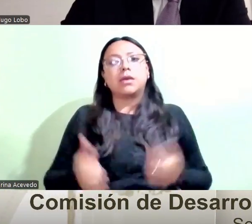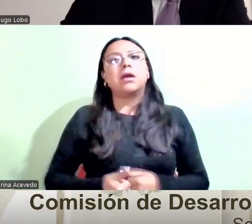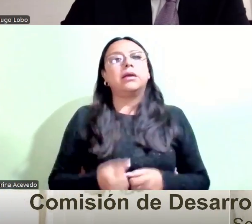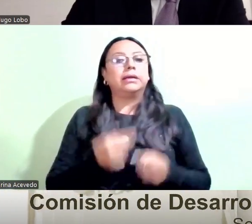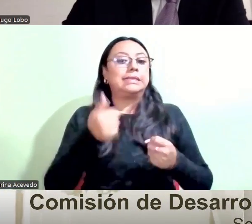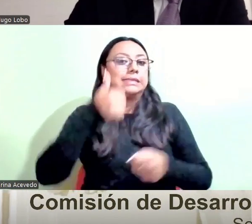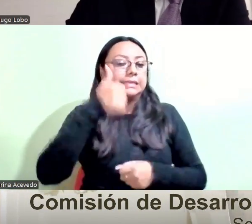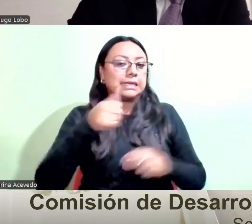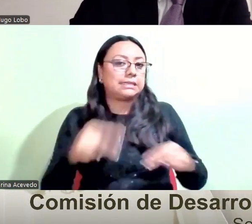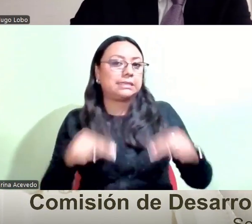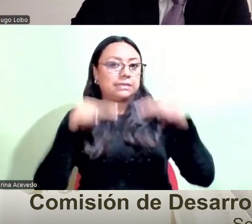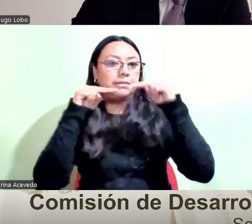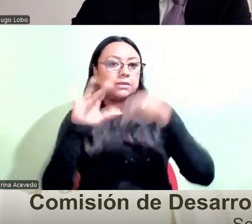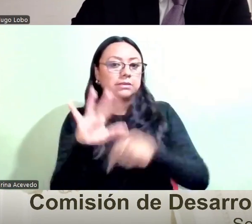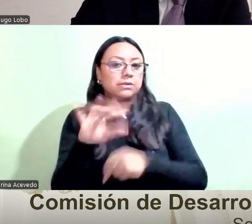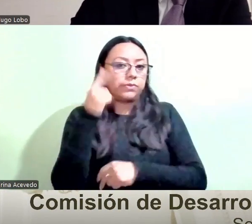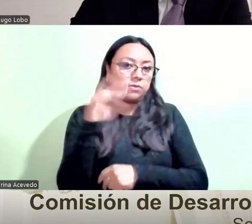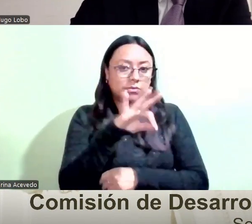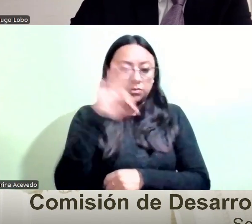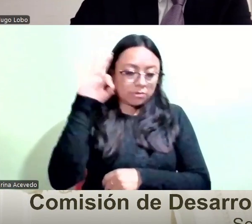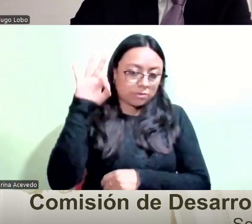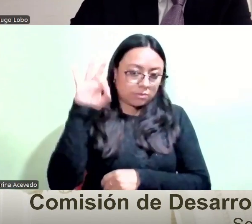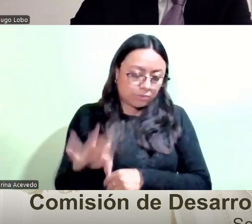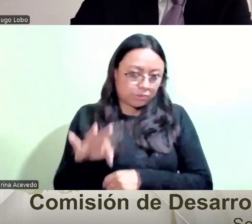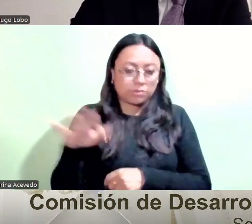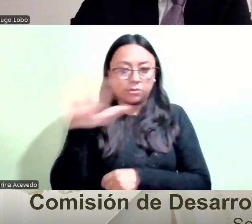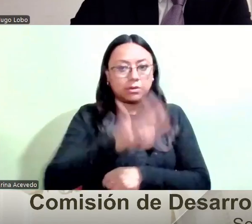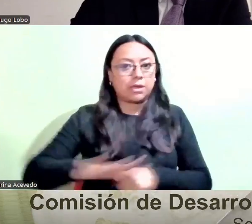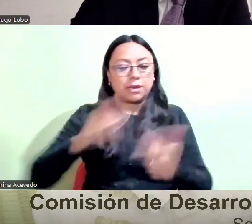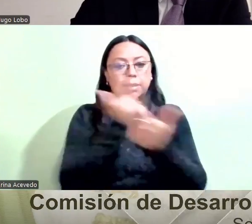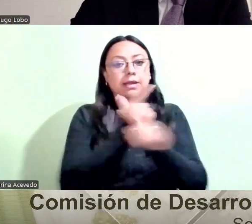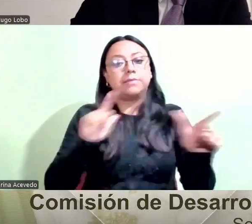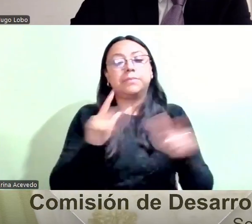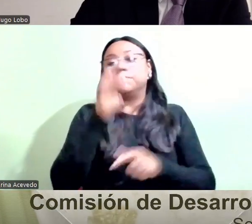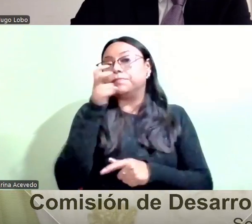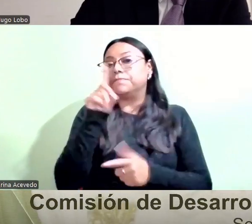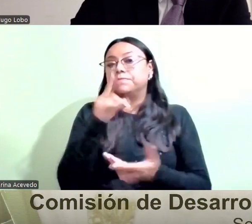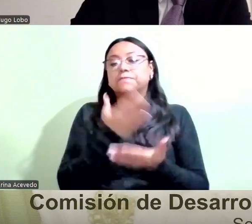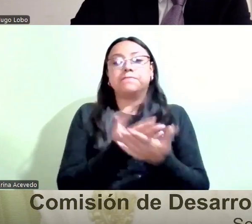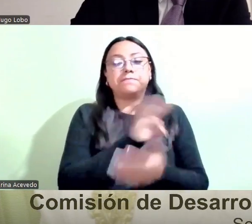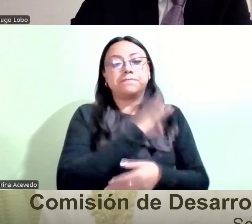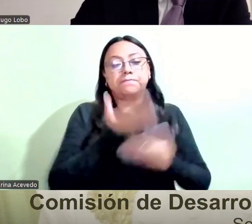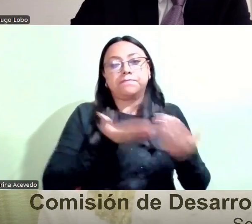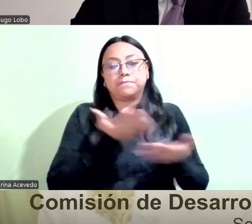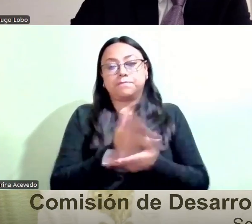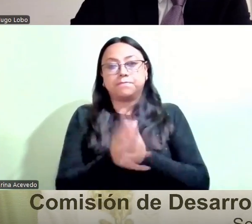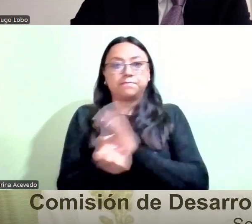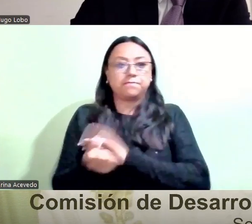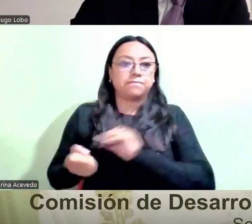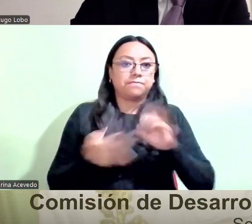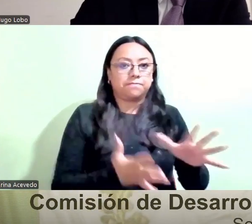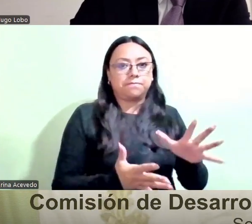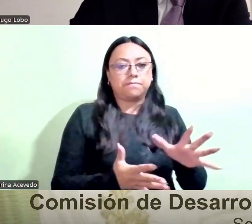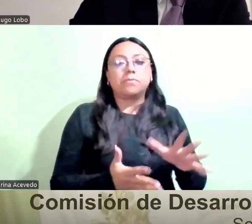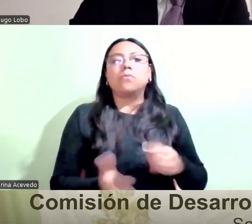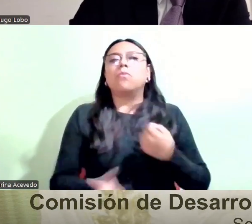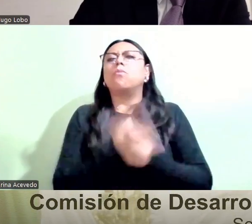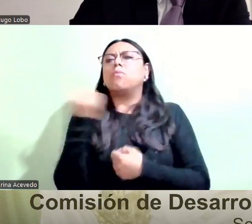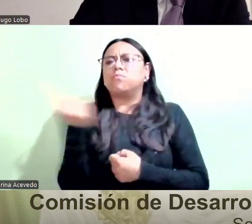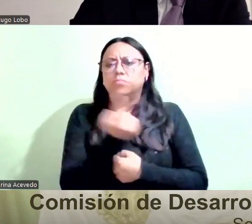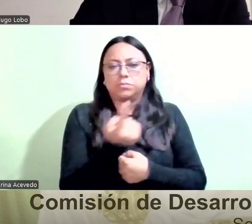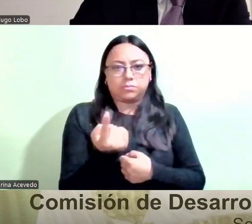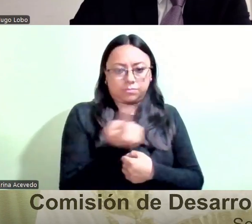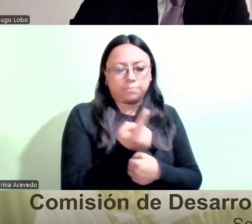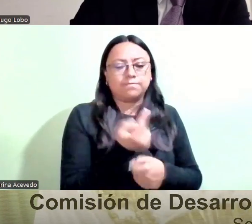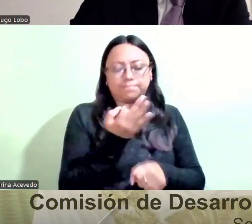niveles, 51 de área libre, densidad Z. Ahora bien, el dictamen puesto a su consideración propone el desechamiento de la iniciativa planteada en atención a las